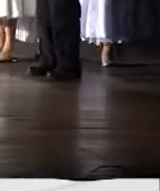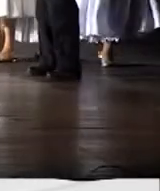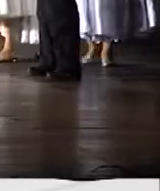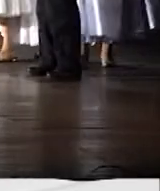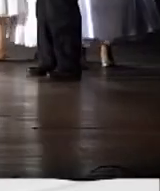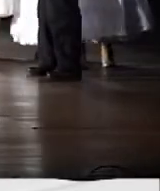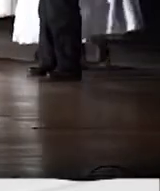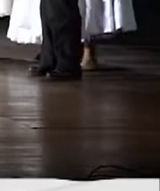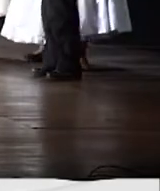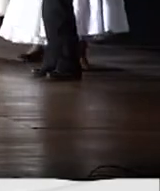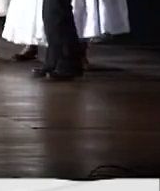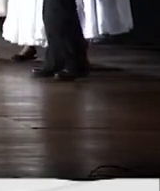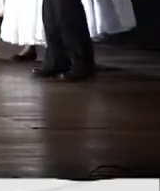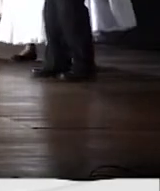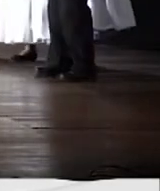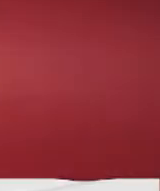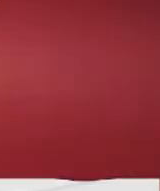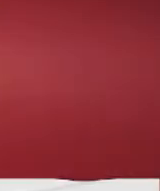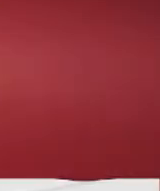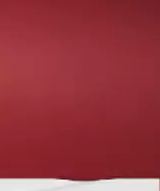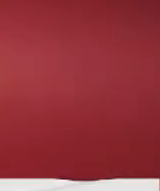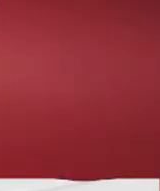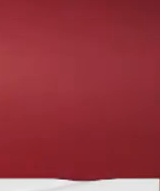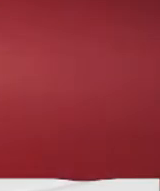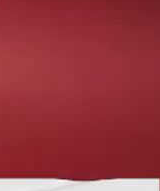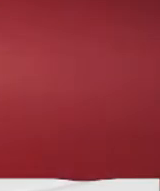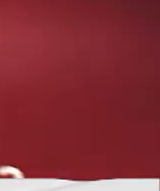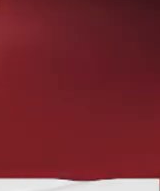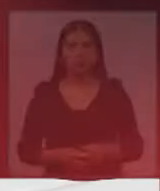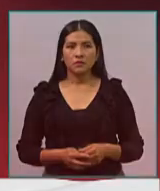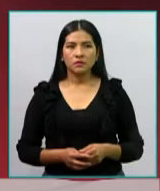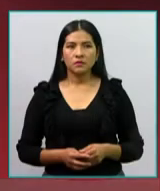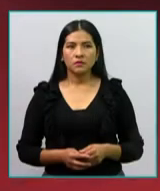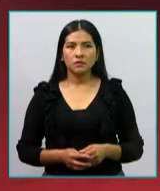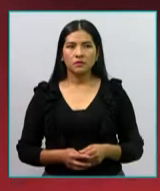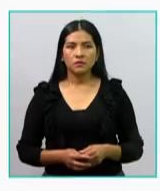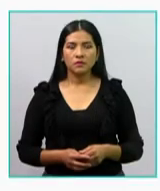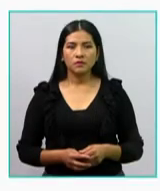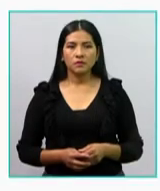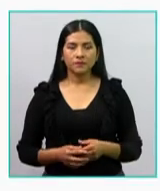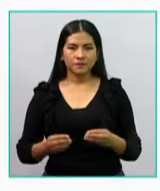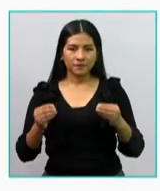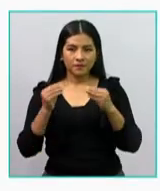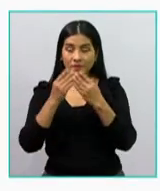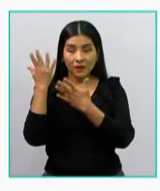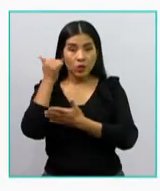Las Coriwarmis hacemos teatro para llegar a tu corazón.